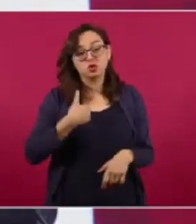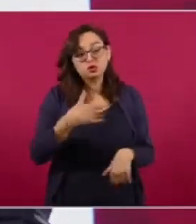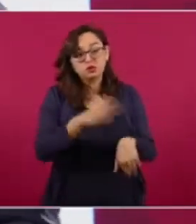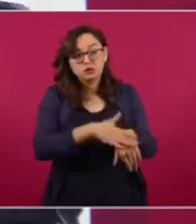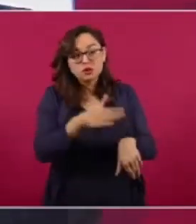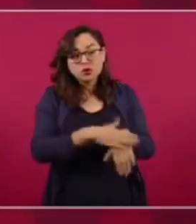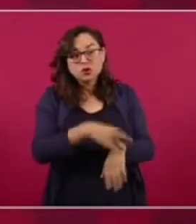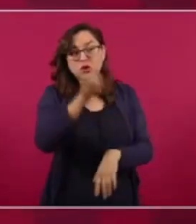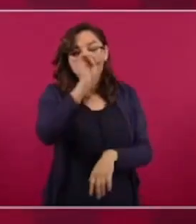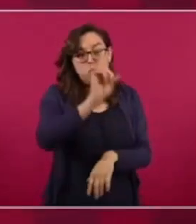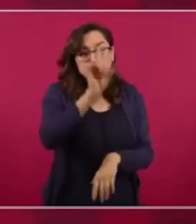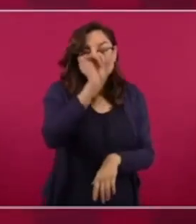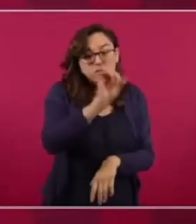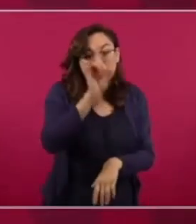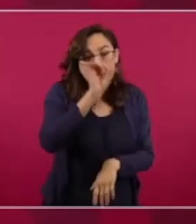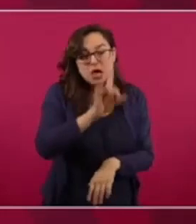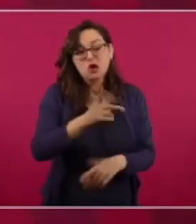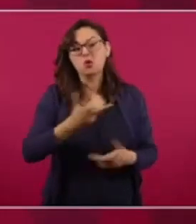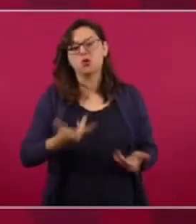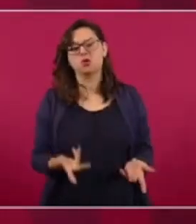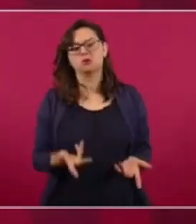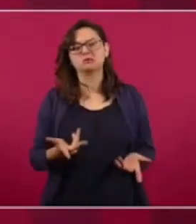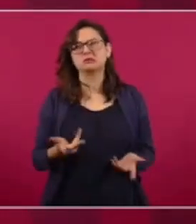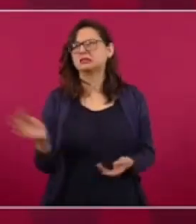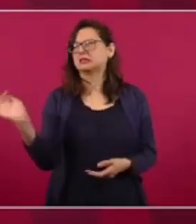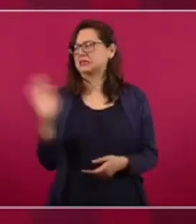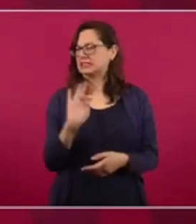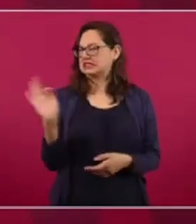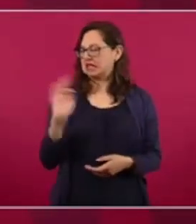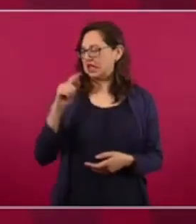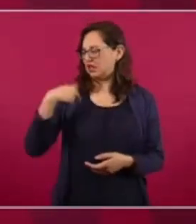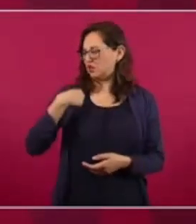o tendría yo que poner un letrero